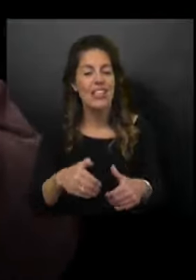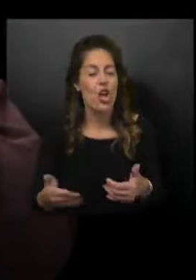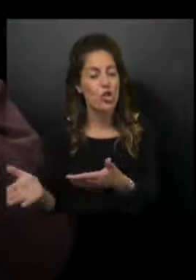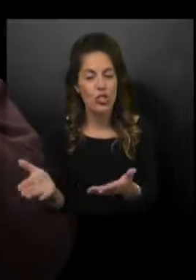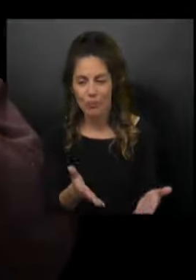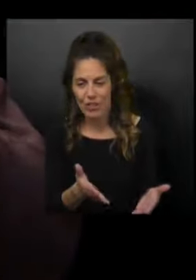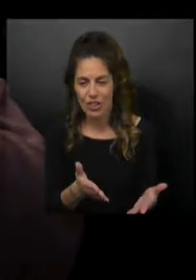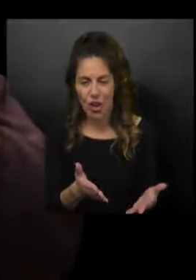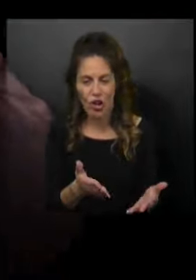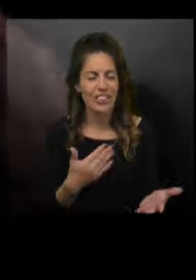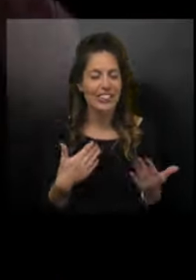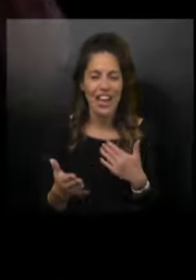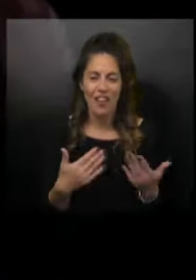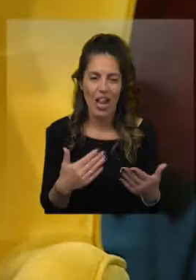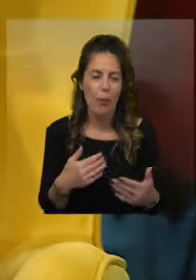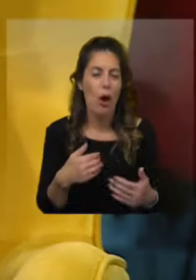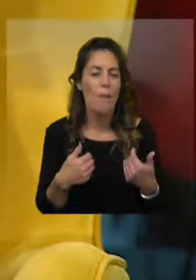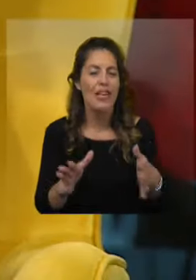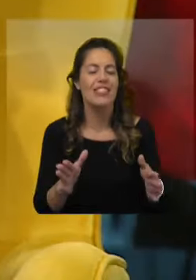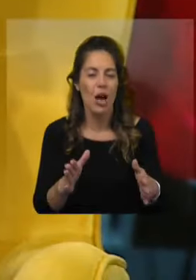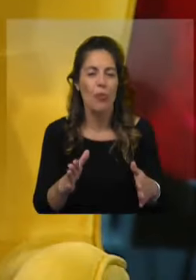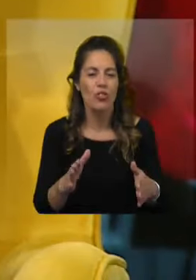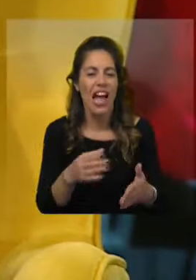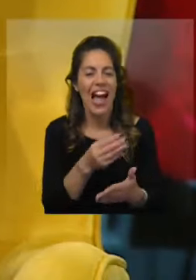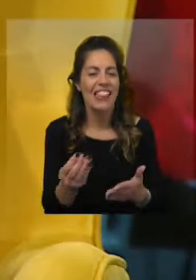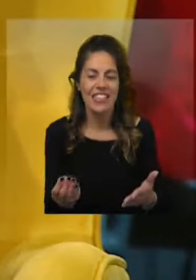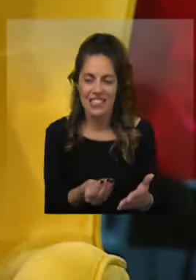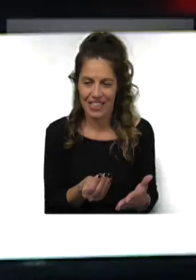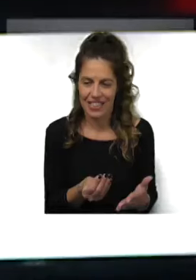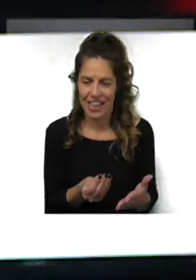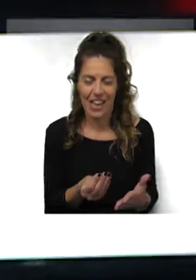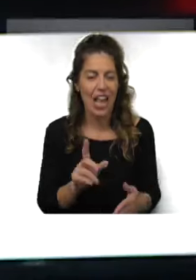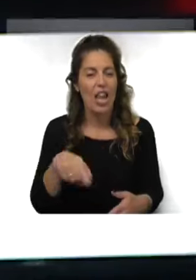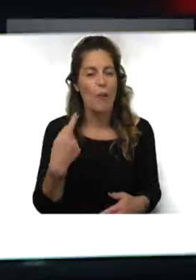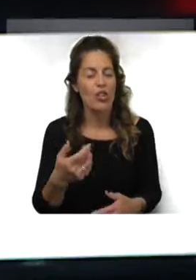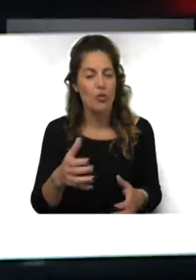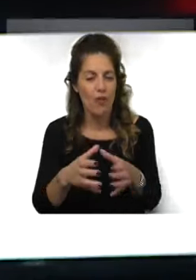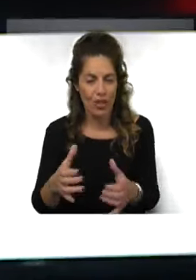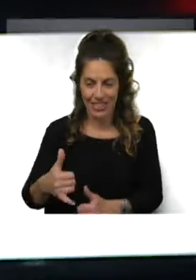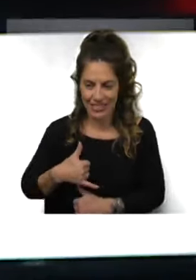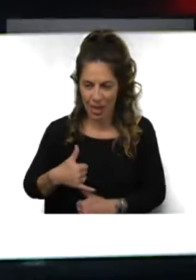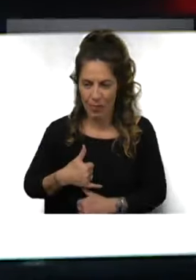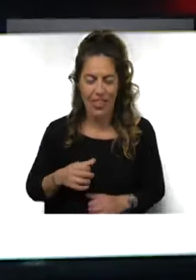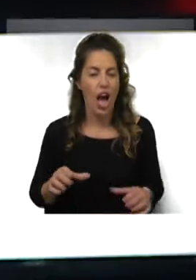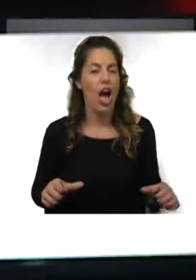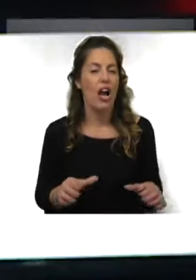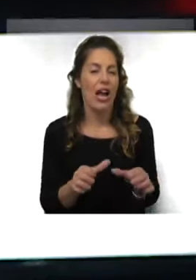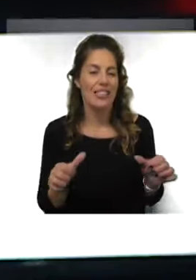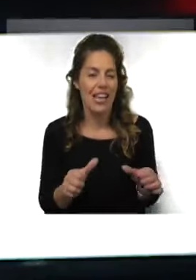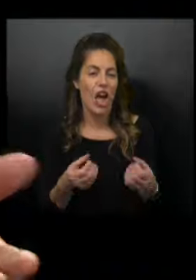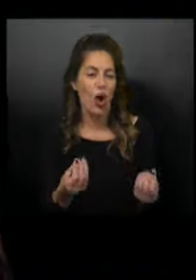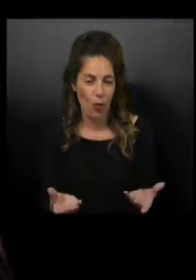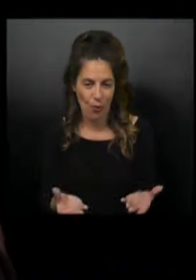y hacemos empezamos a a diseñar las próximas fuerzas Armada cómo vamos a hacerla este les